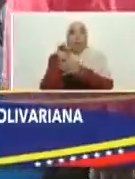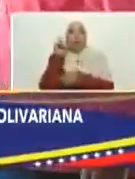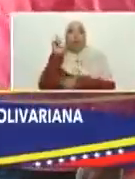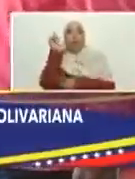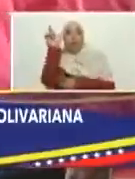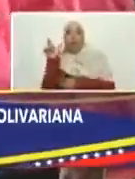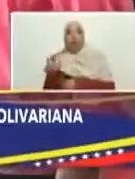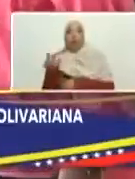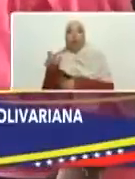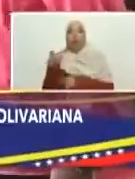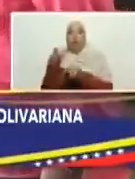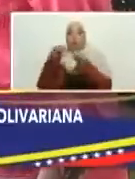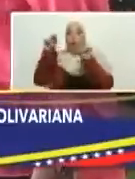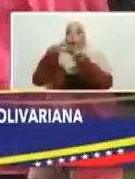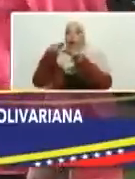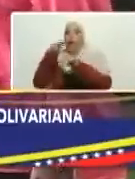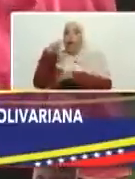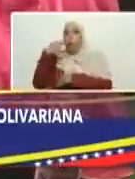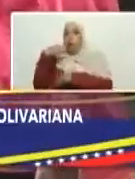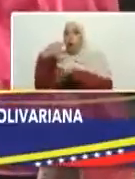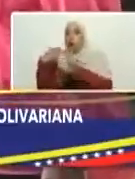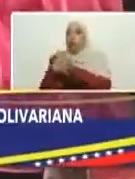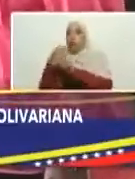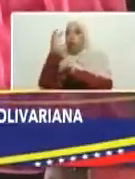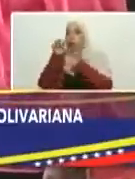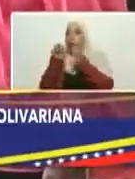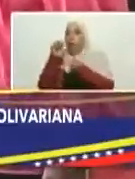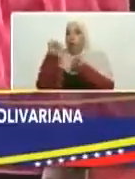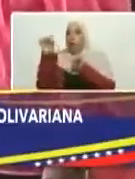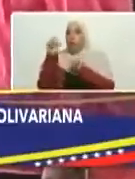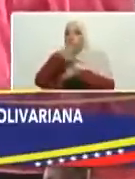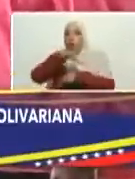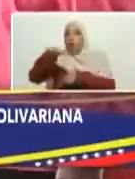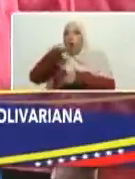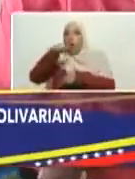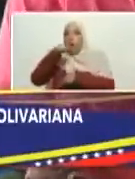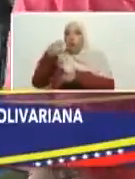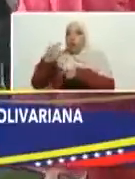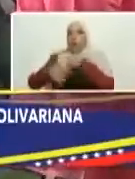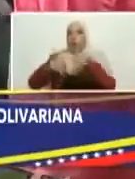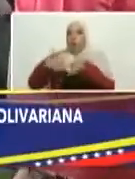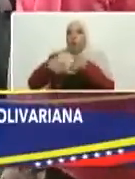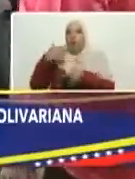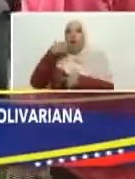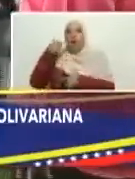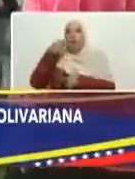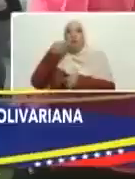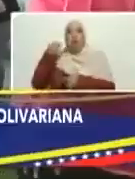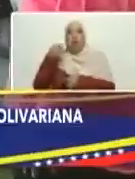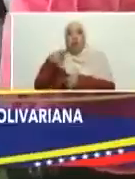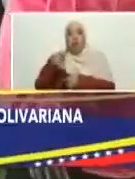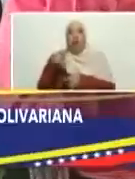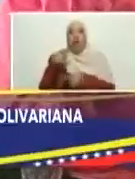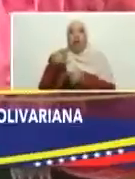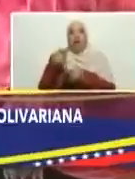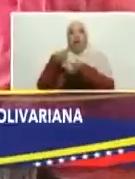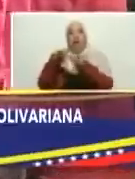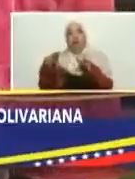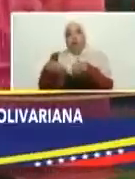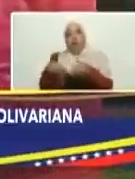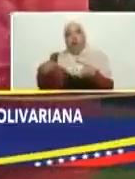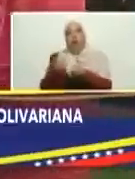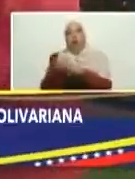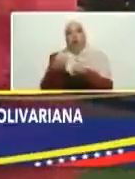impulsando allí. Y hoy en la mañana visitamos una experiencia de acuoponía, que es una simbiosis de acuicultura con